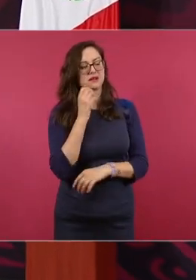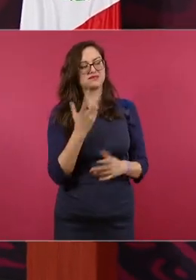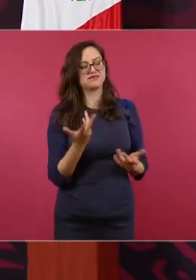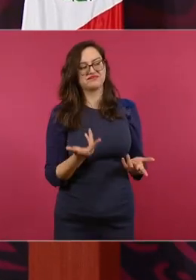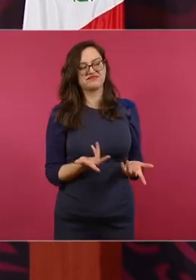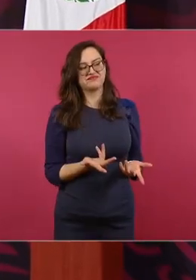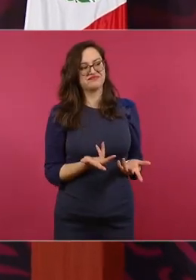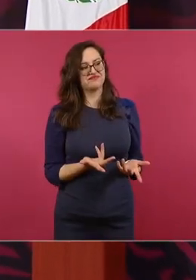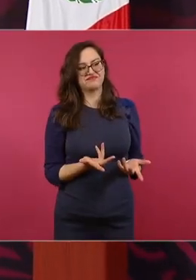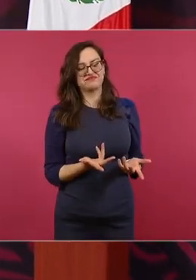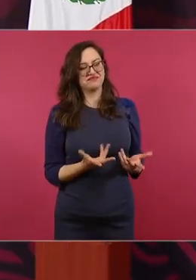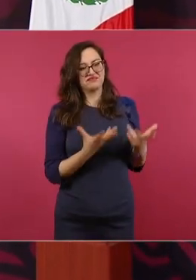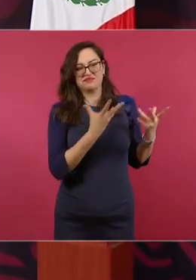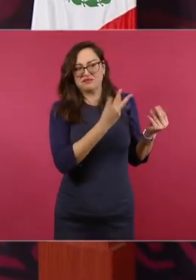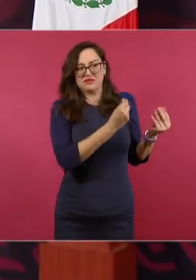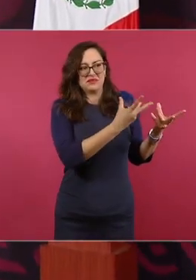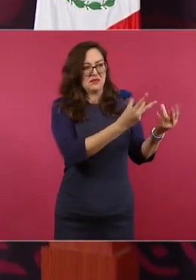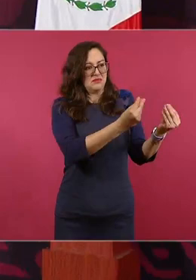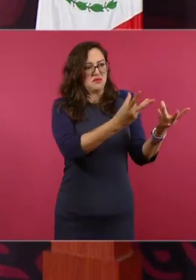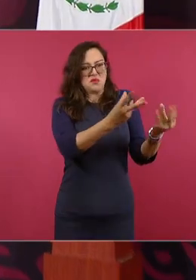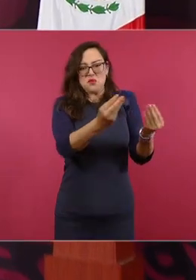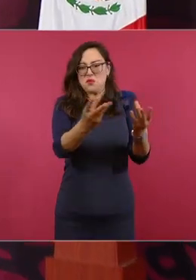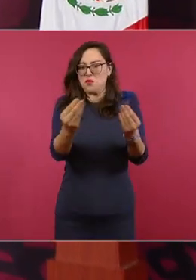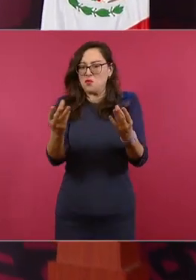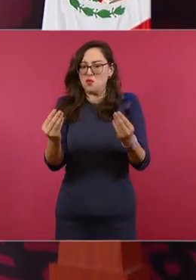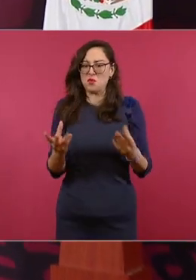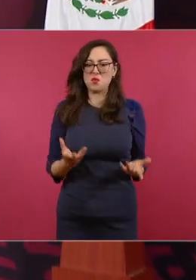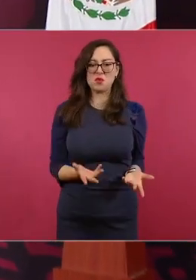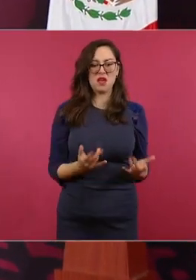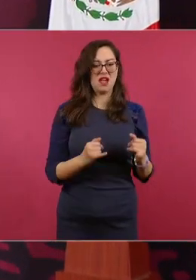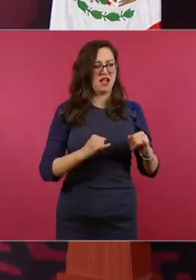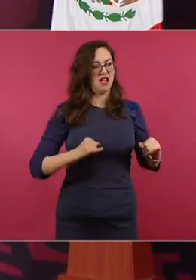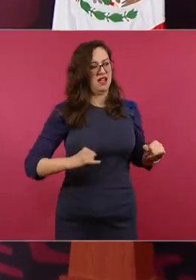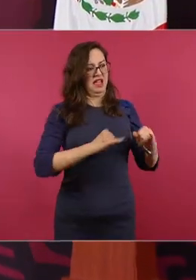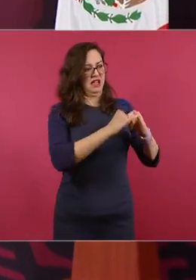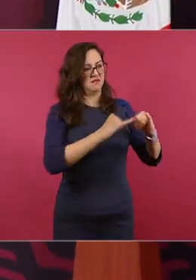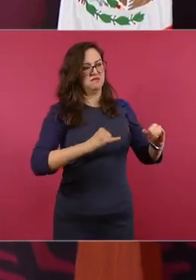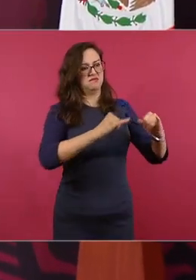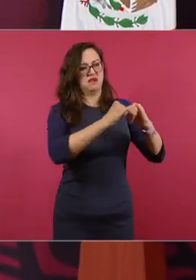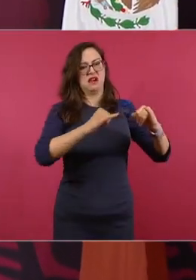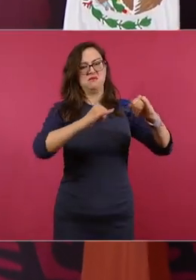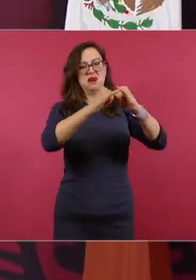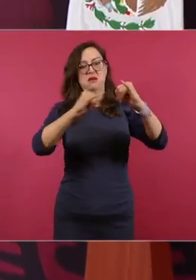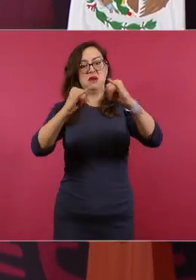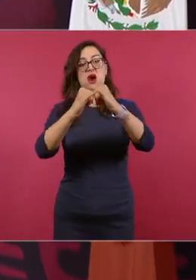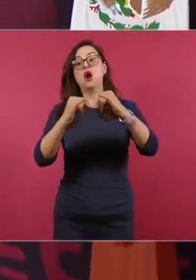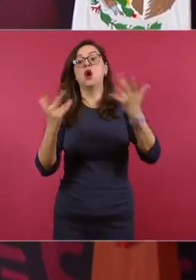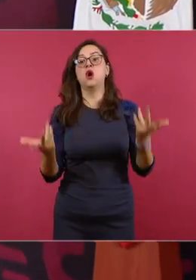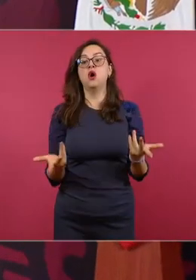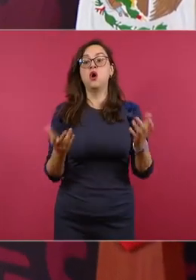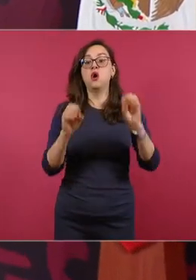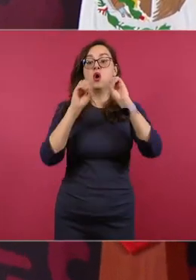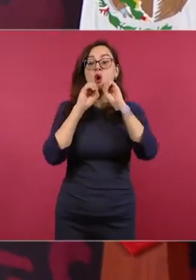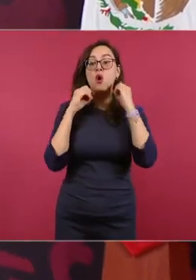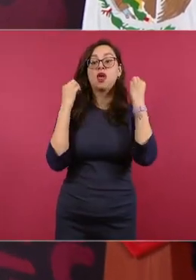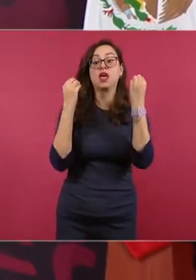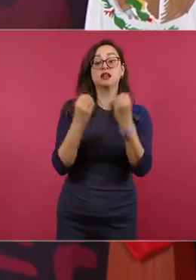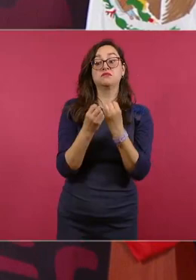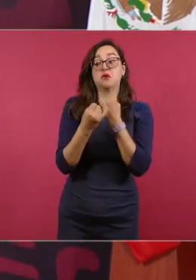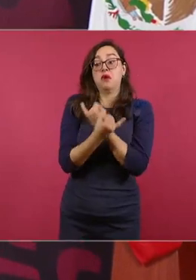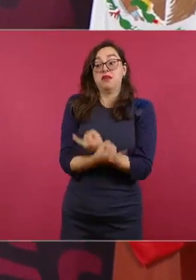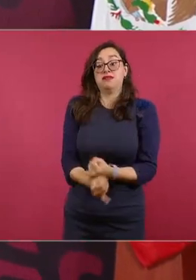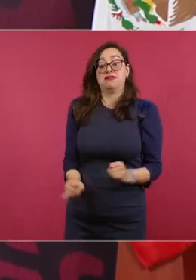toda esta constelación de organismos supuestamente